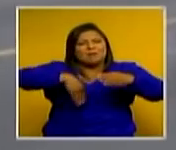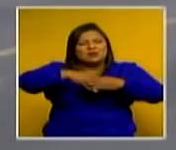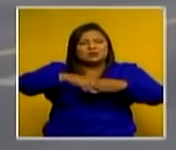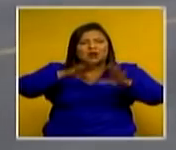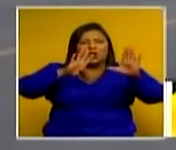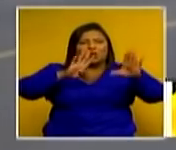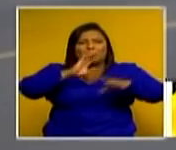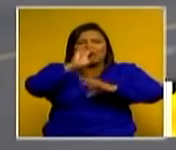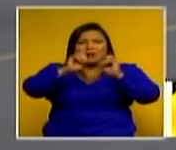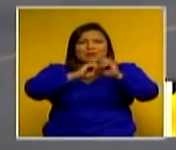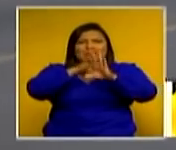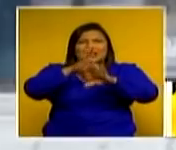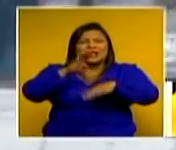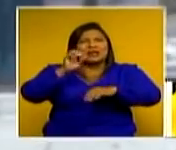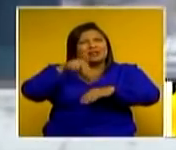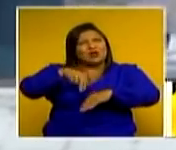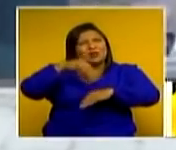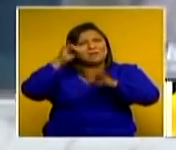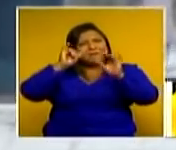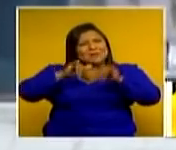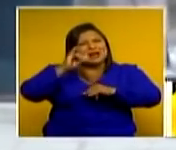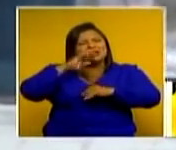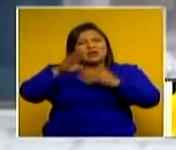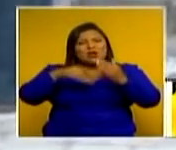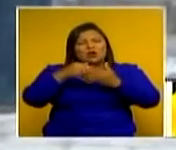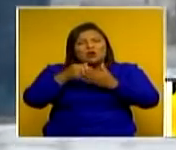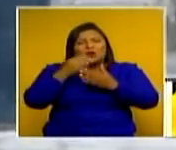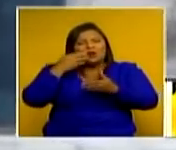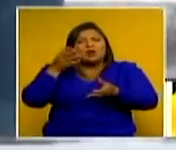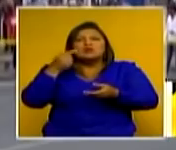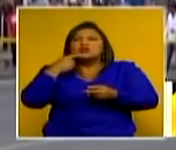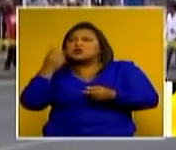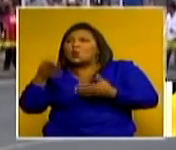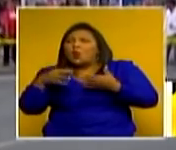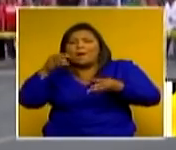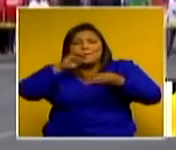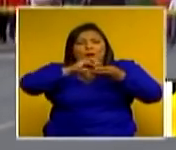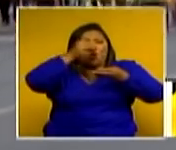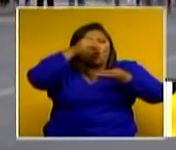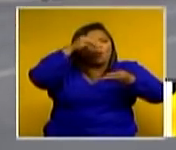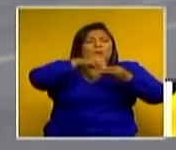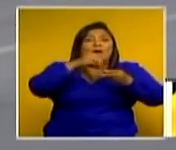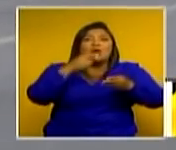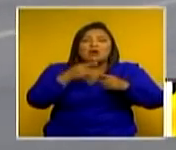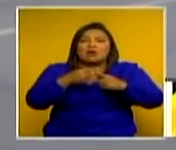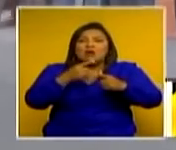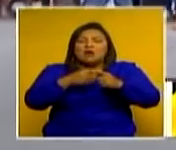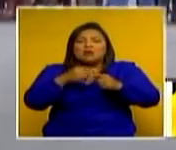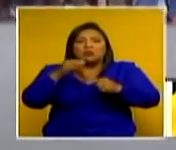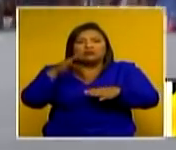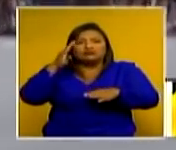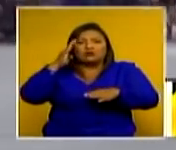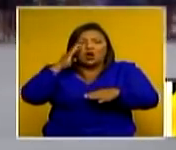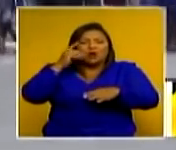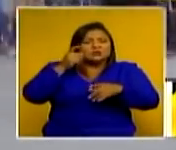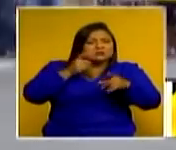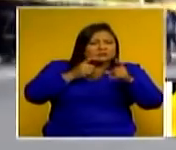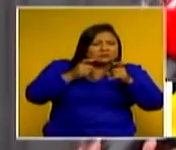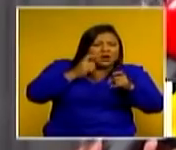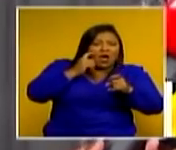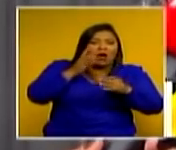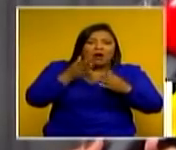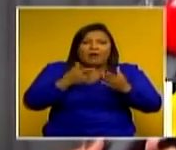de este martes cuando una supuesta amenaza de bomba movilizó a miembros del escuadrón antibombas de intervención y rescate